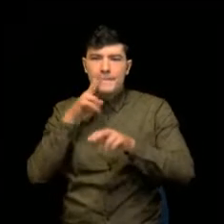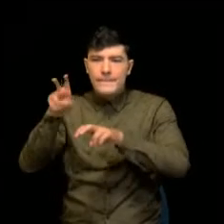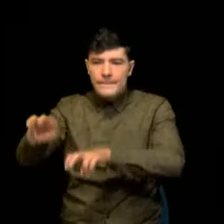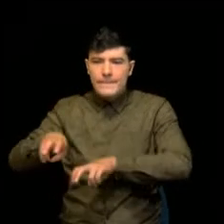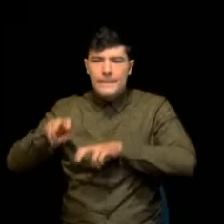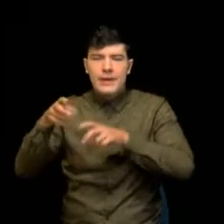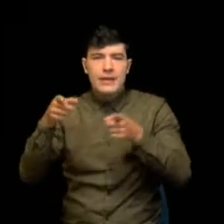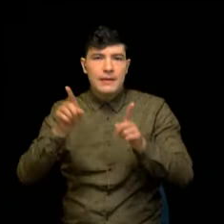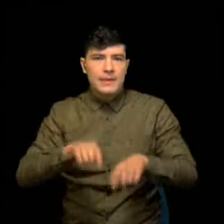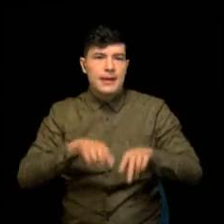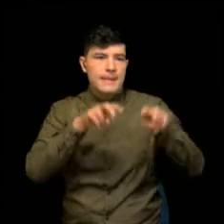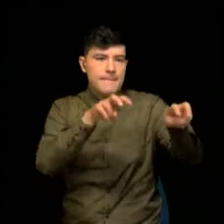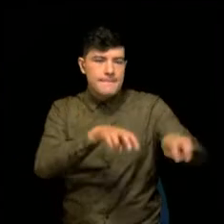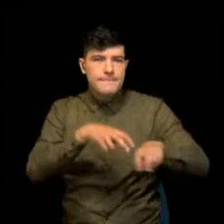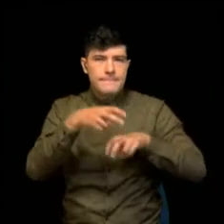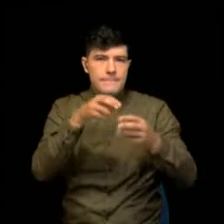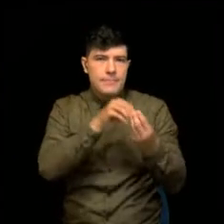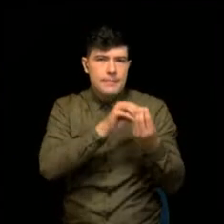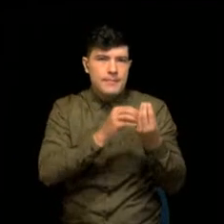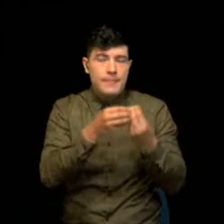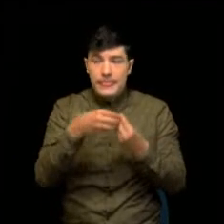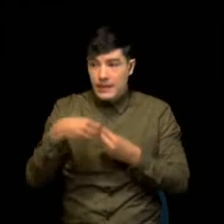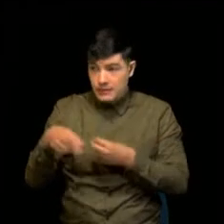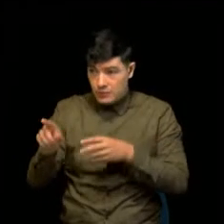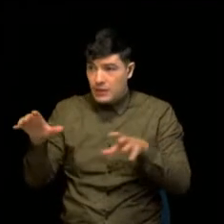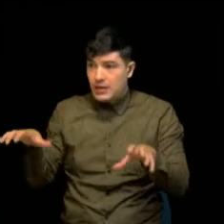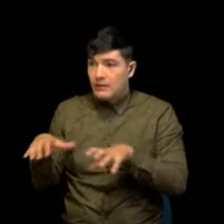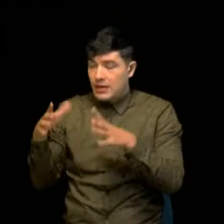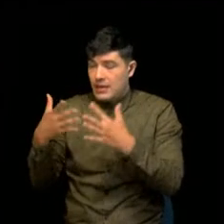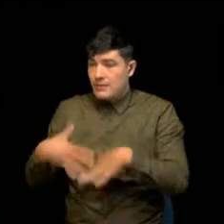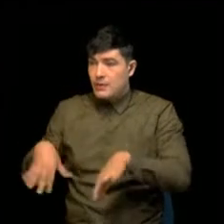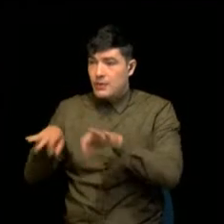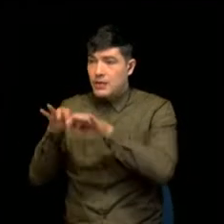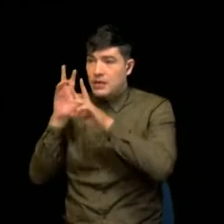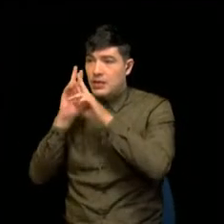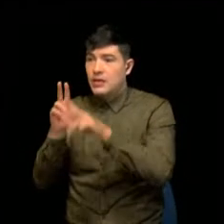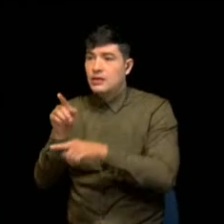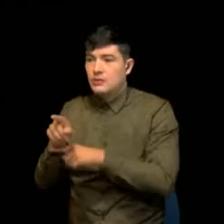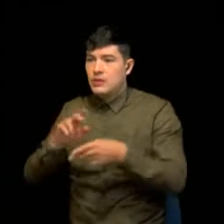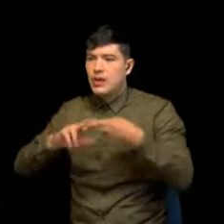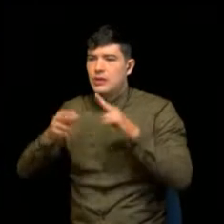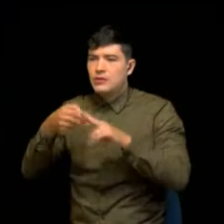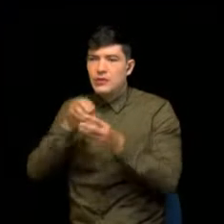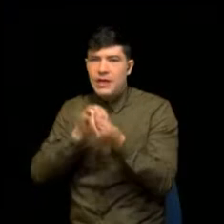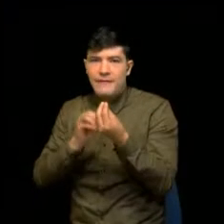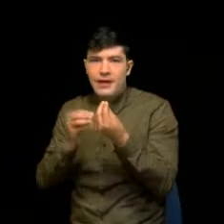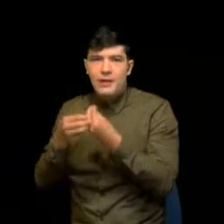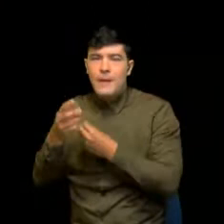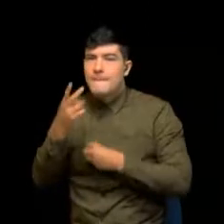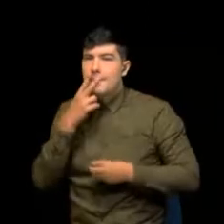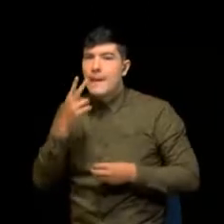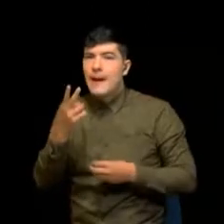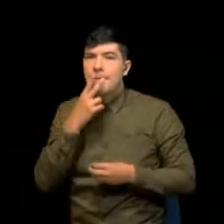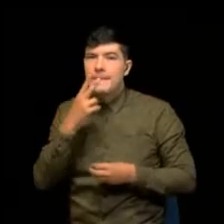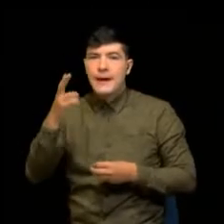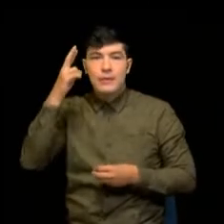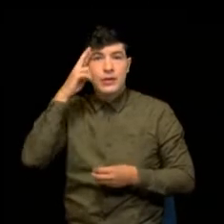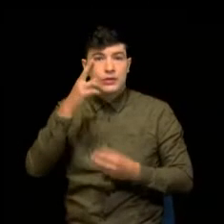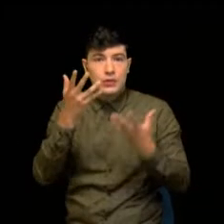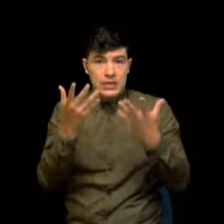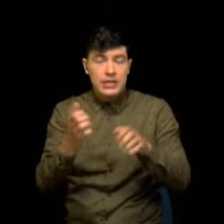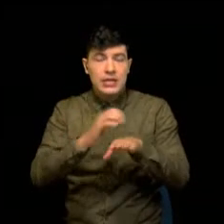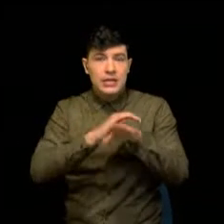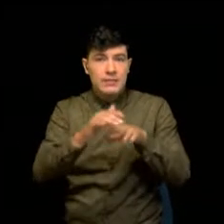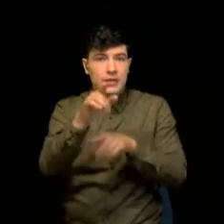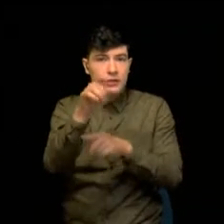de estas actividades que es de las más reconocidas y más importantes dentro de la feria, tiene que ver con la de tabaco y la mora, por eso queremos invitarlos para que puedan conocer un poco